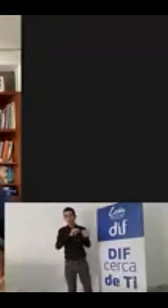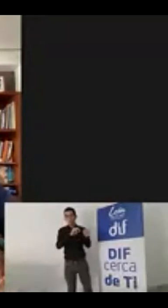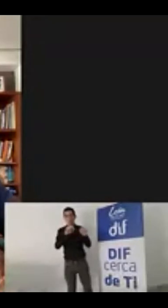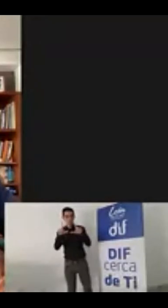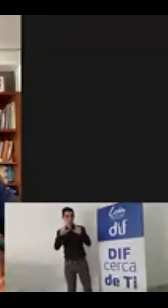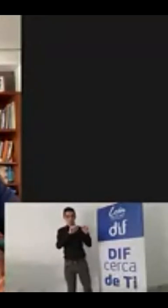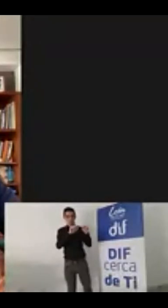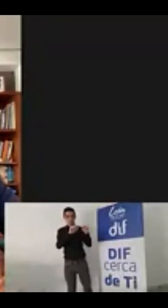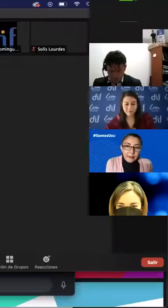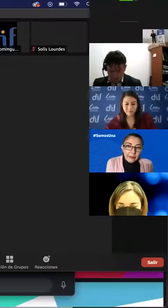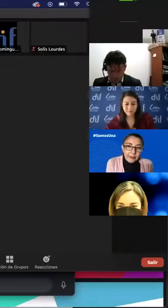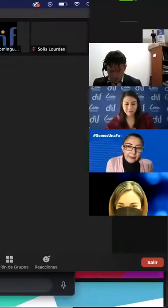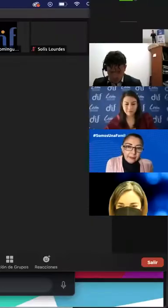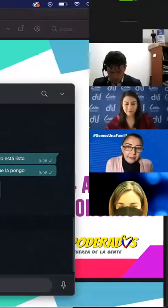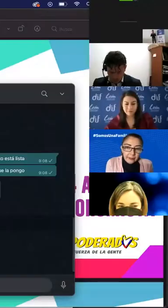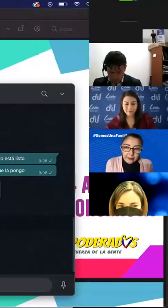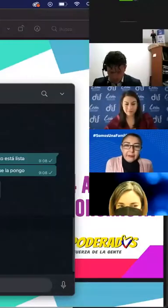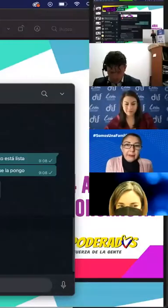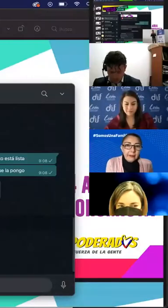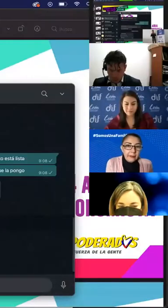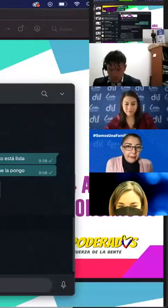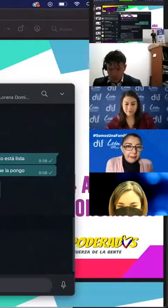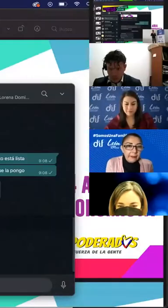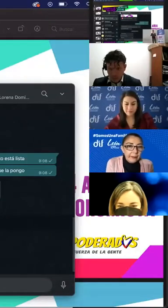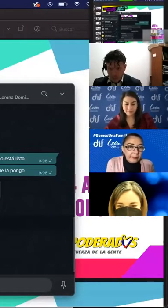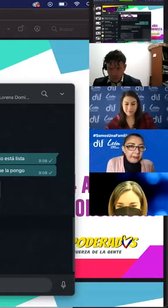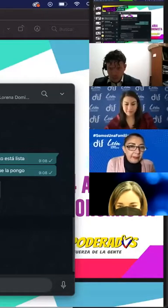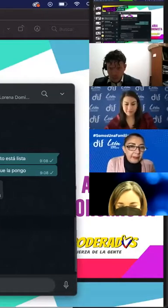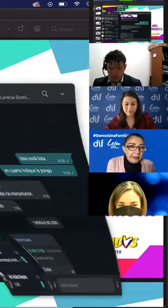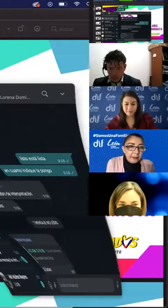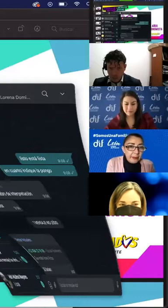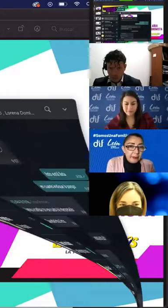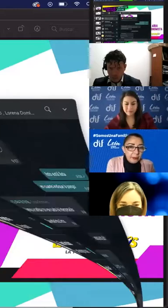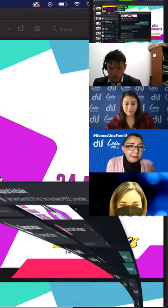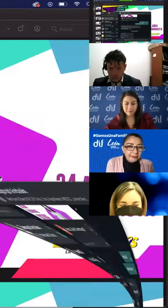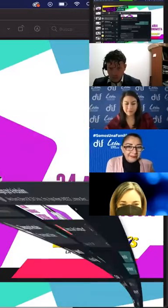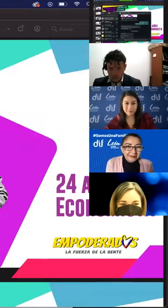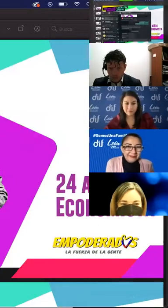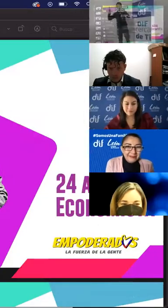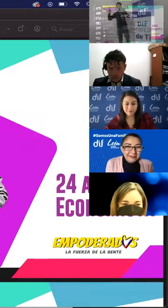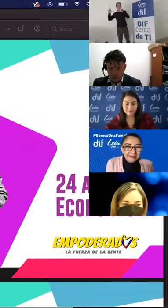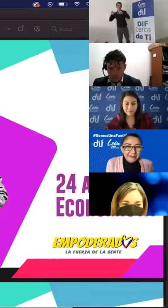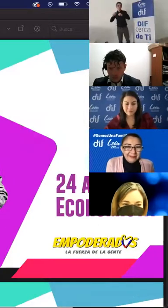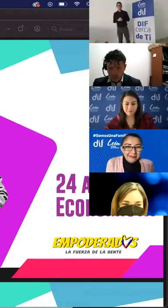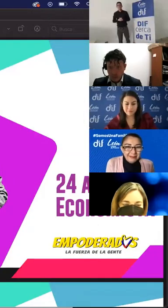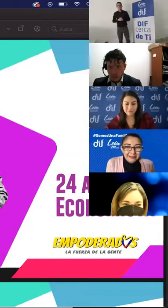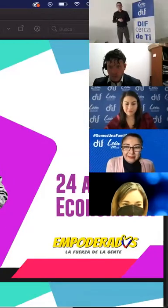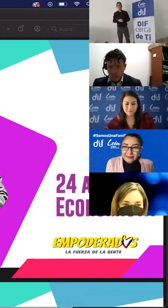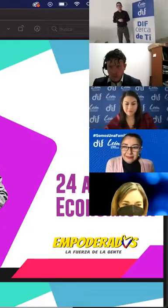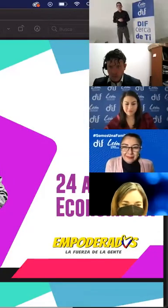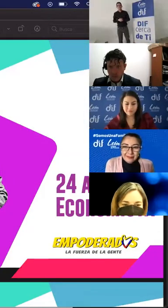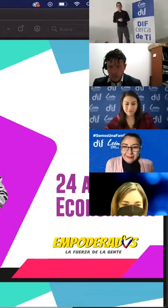lado la cámara y voy a pasar a compartir las diapositivas de este